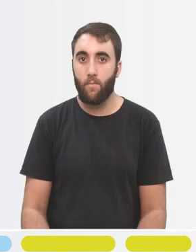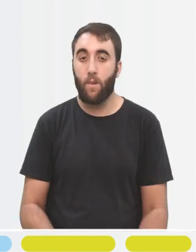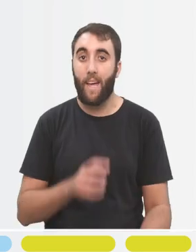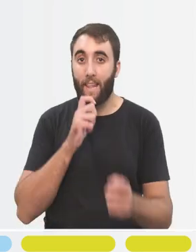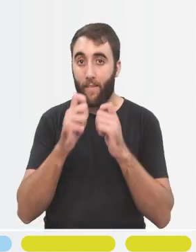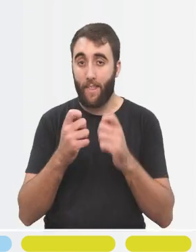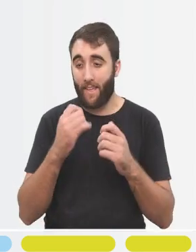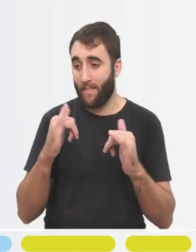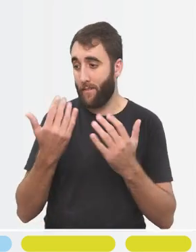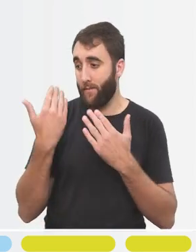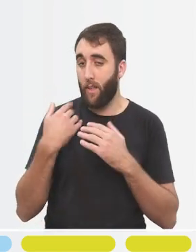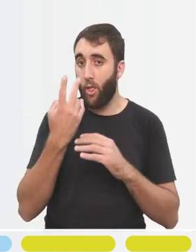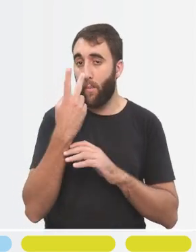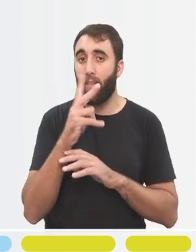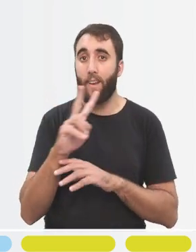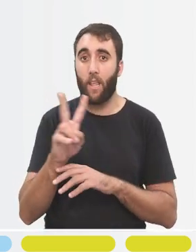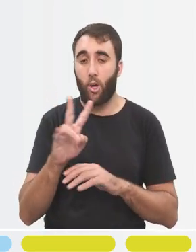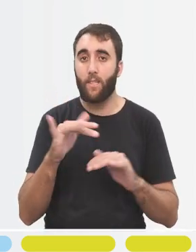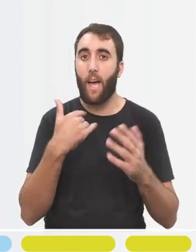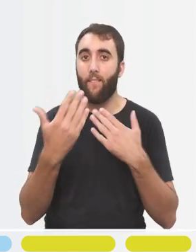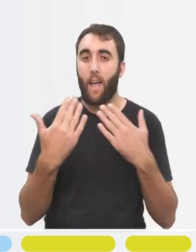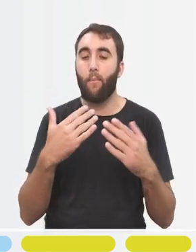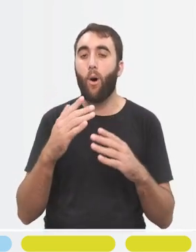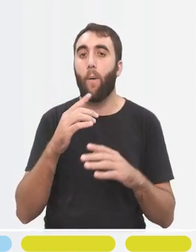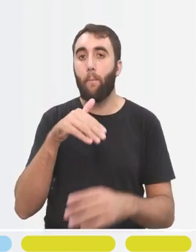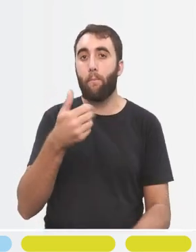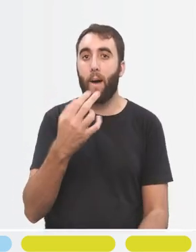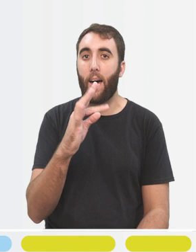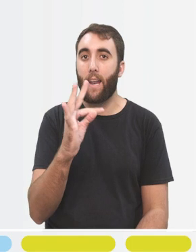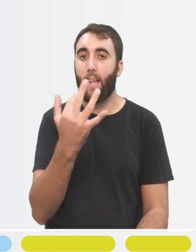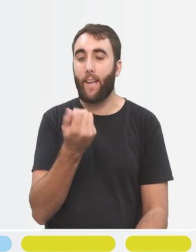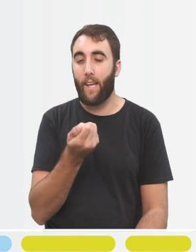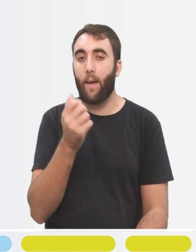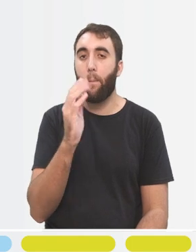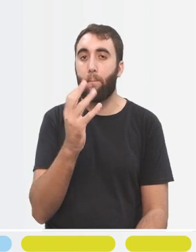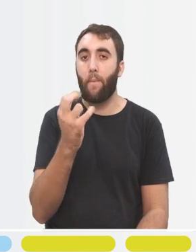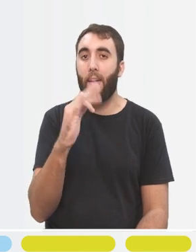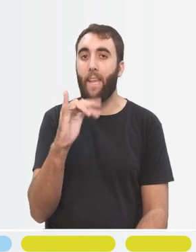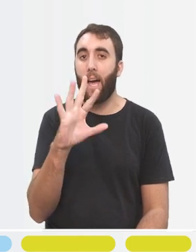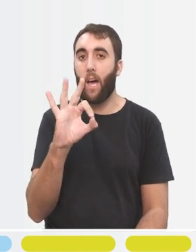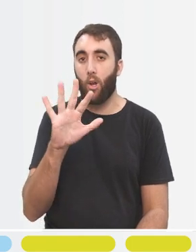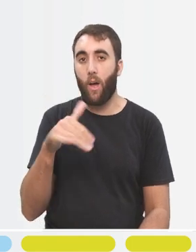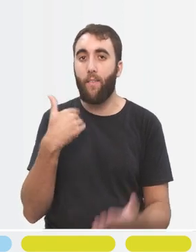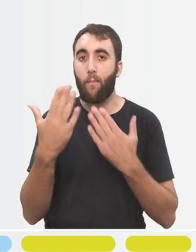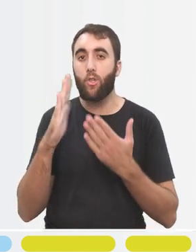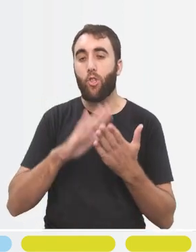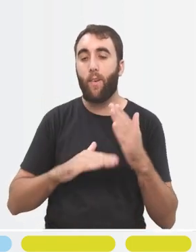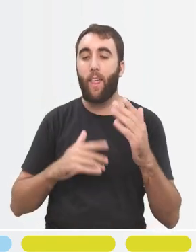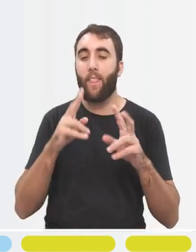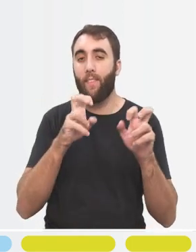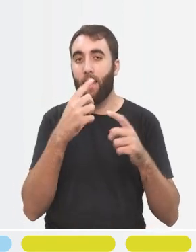En una entrevista realizada en 2022, conversamos con Marta Peirano para abordar distintos temas que hacen a la construcción de ciudadanía